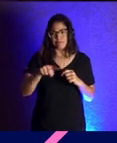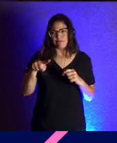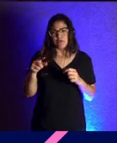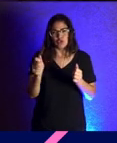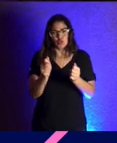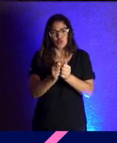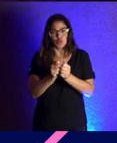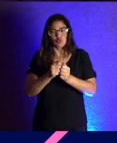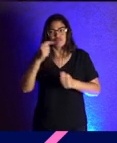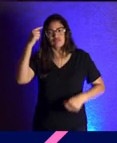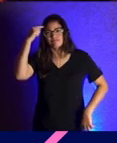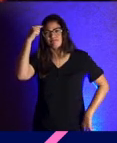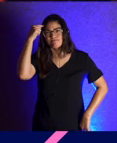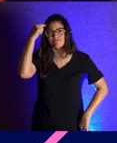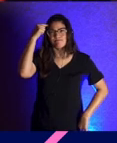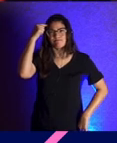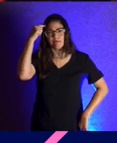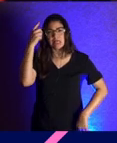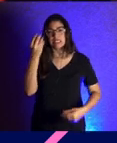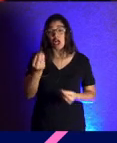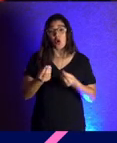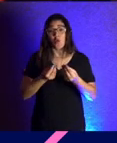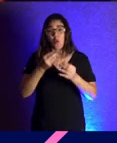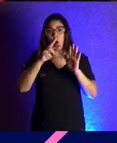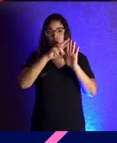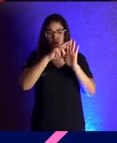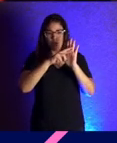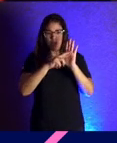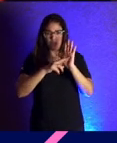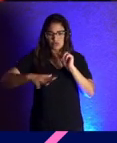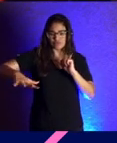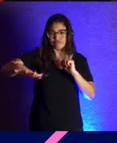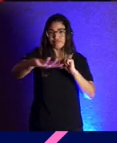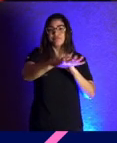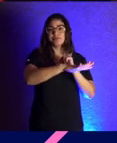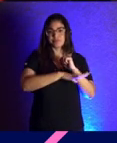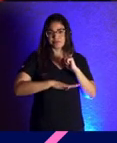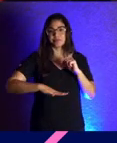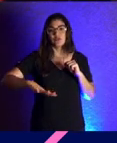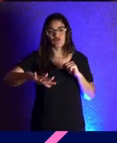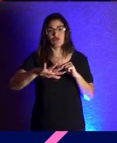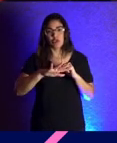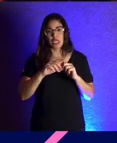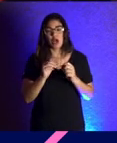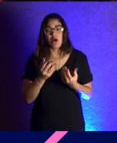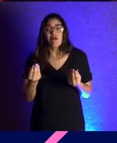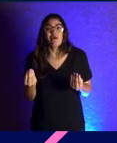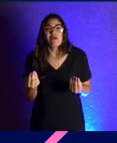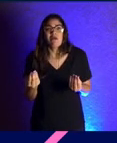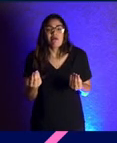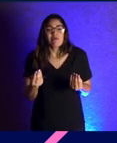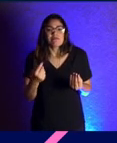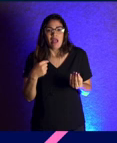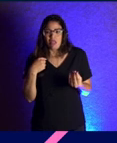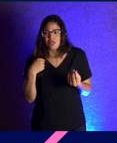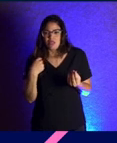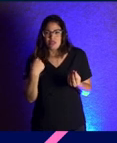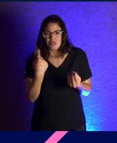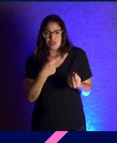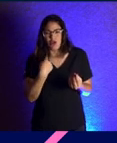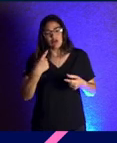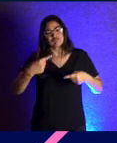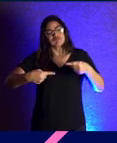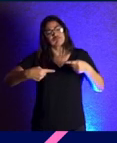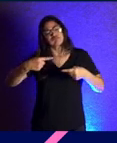propósito y es como y es algo que se termina haciendo en el equipo y bueno,